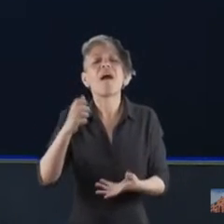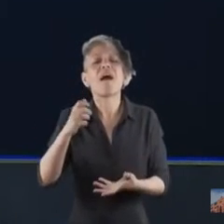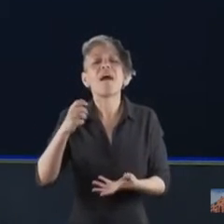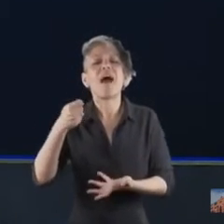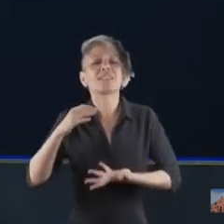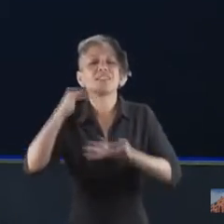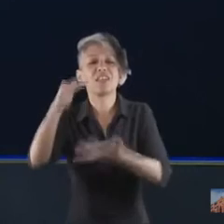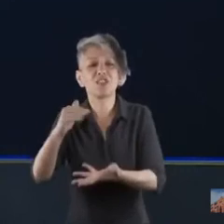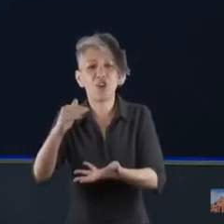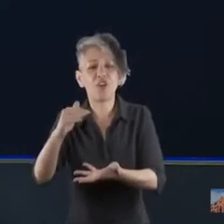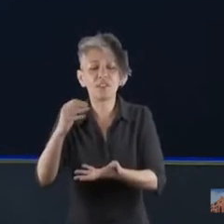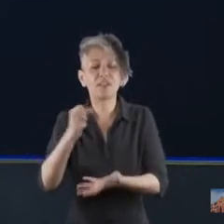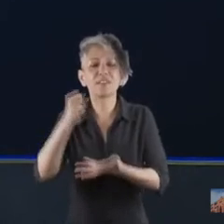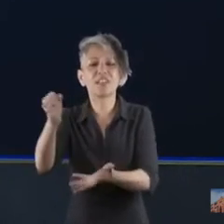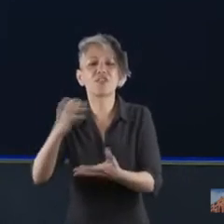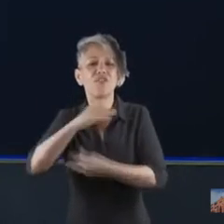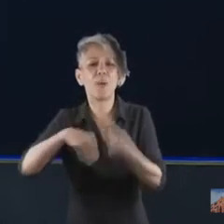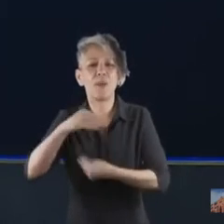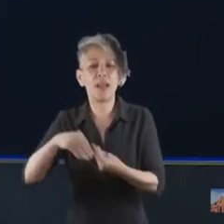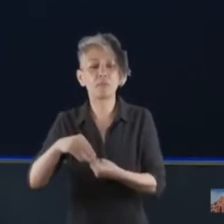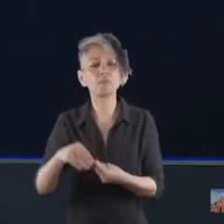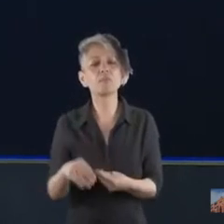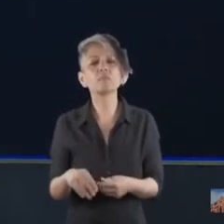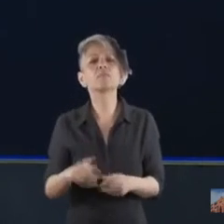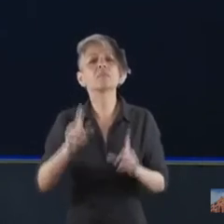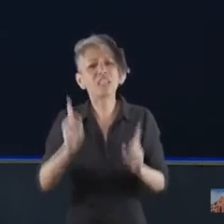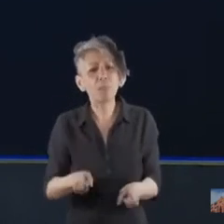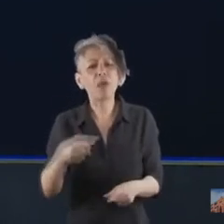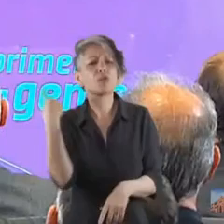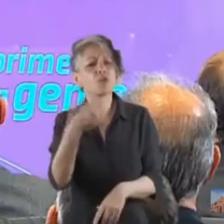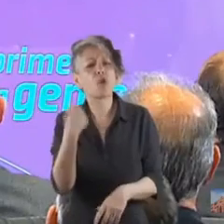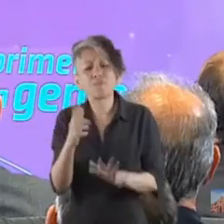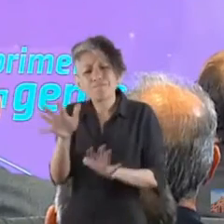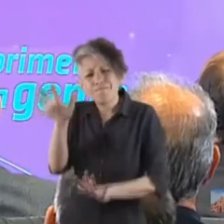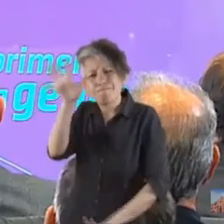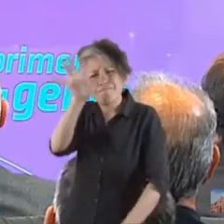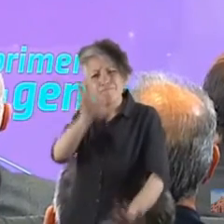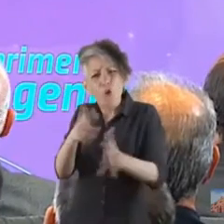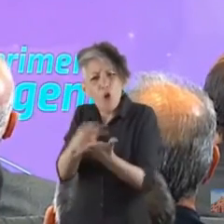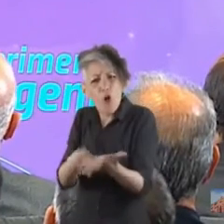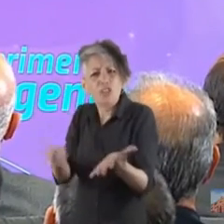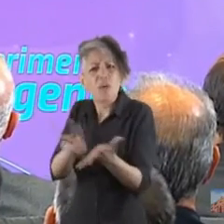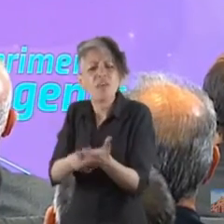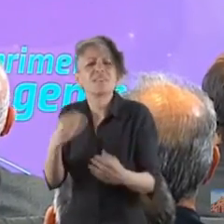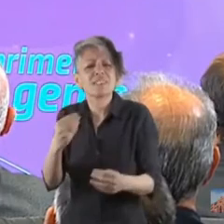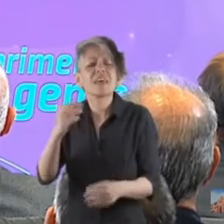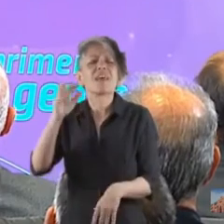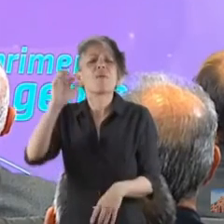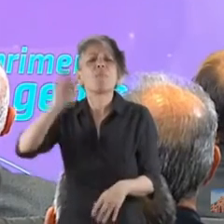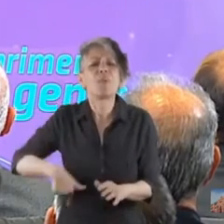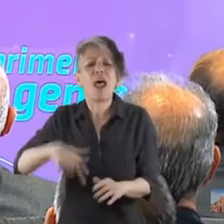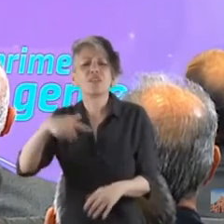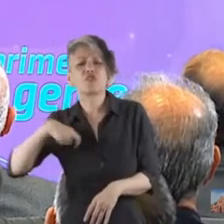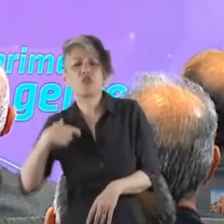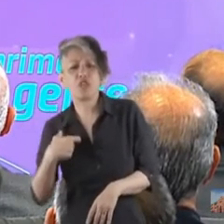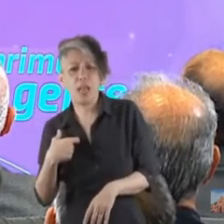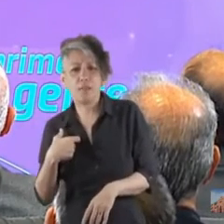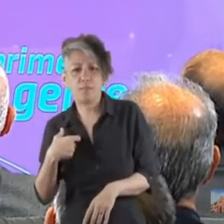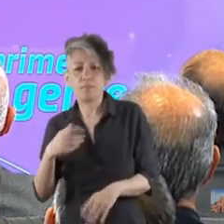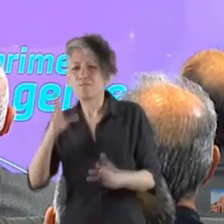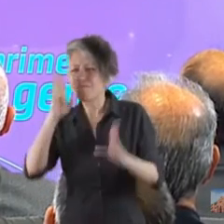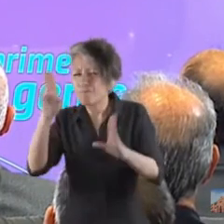lugar vamos a encarar una política de reordenamiento de los programas sociales poniendo foco en tres ejes